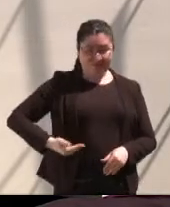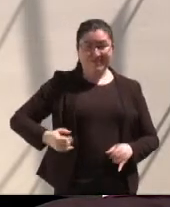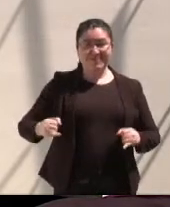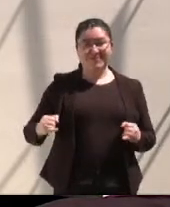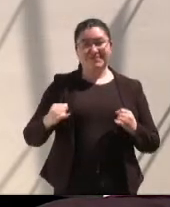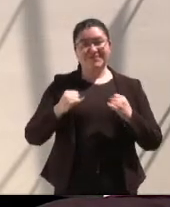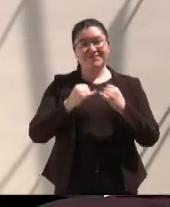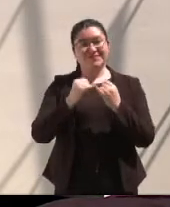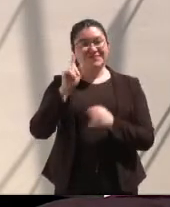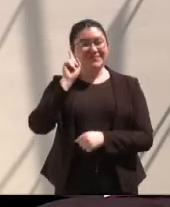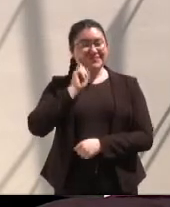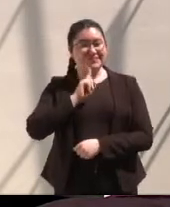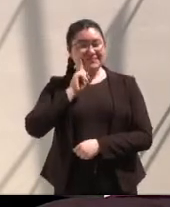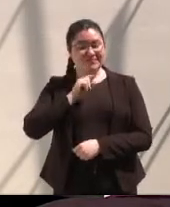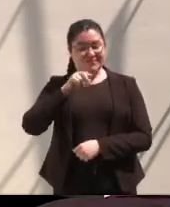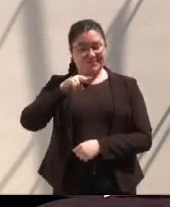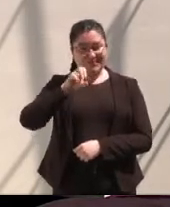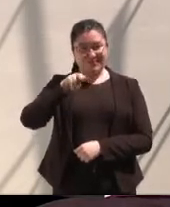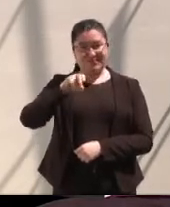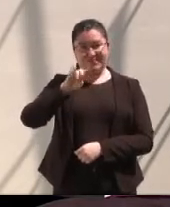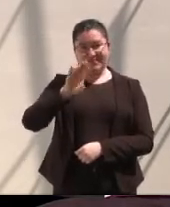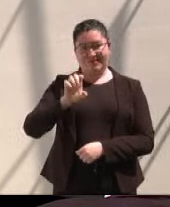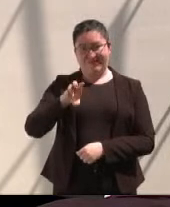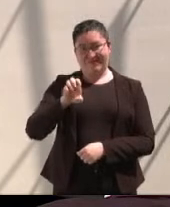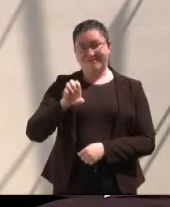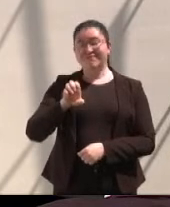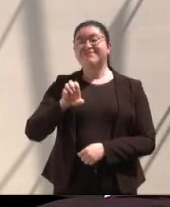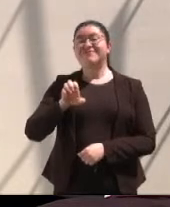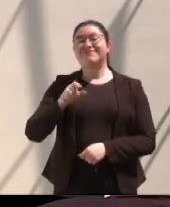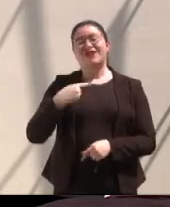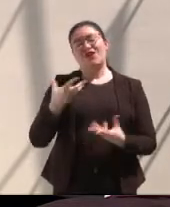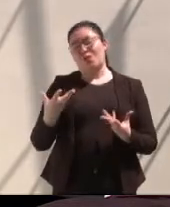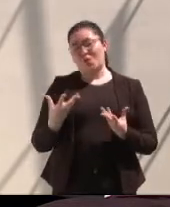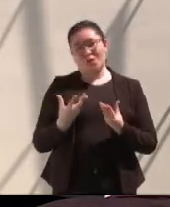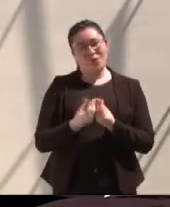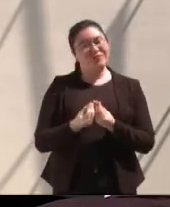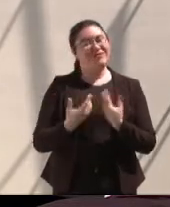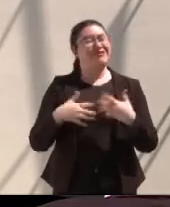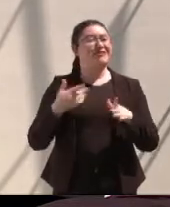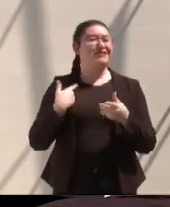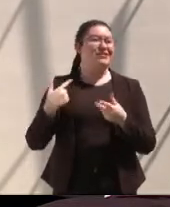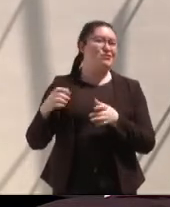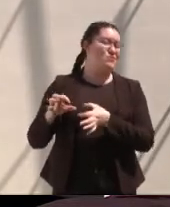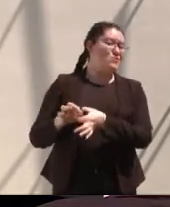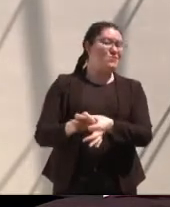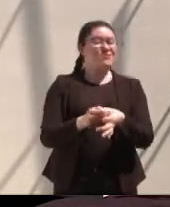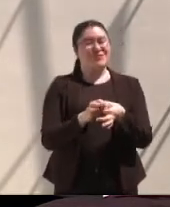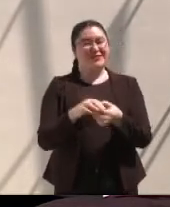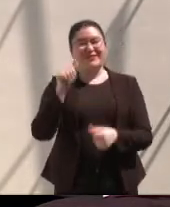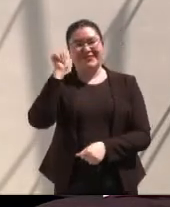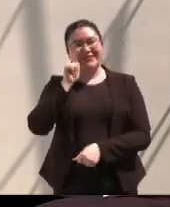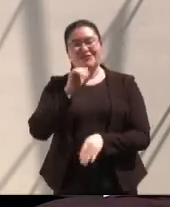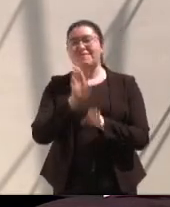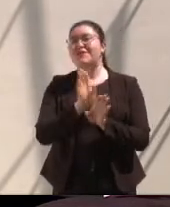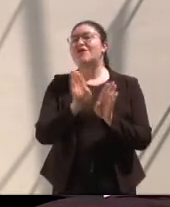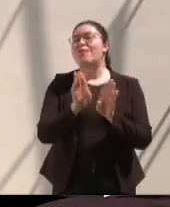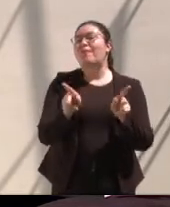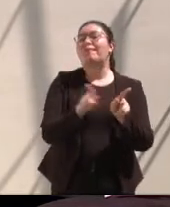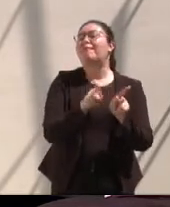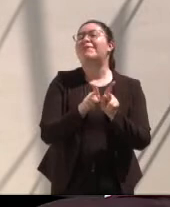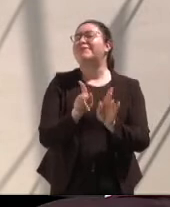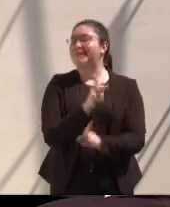las Mujeres, a Nadine Gassman, con quien caminamos juntas como primas hermanas. En realidad andamos por todo el